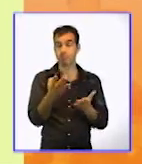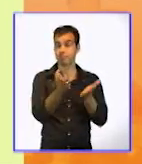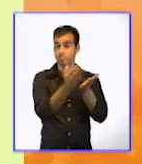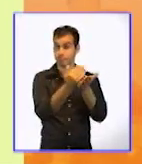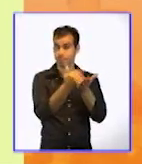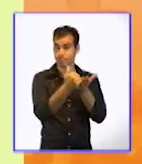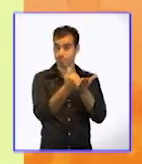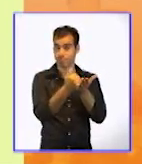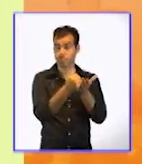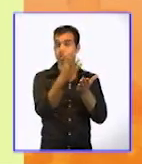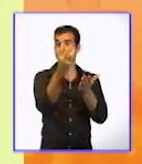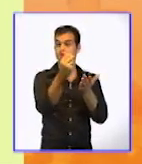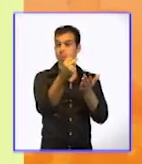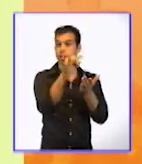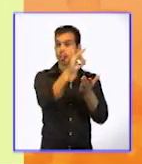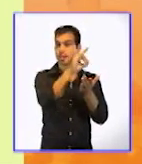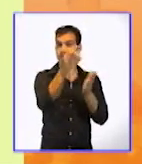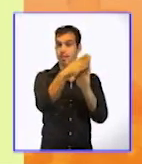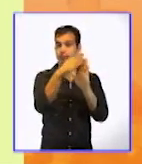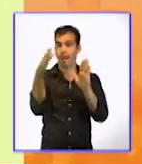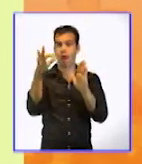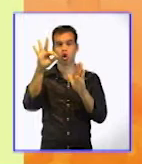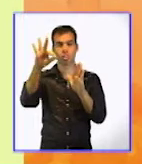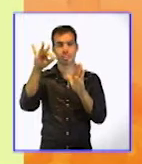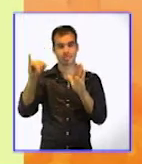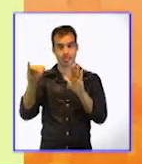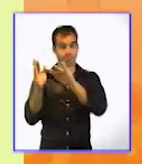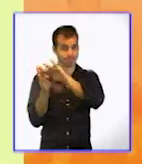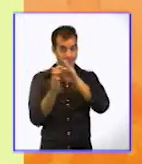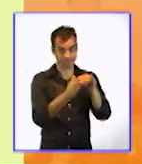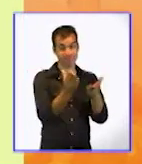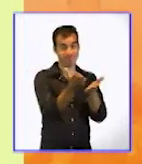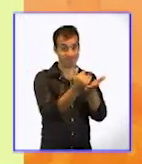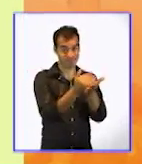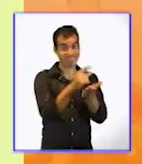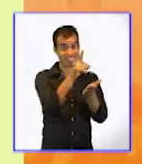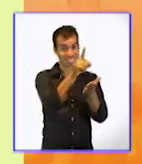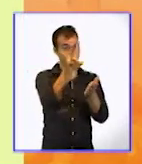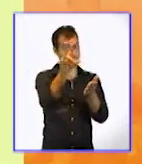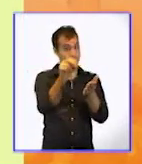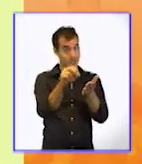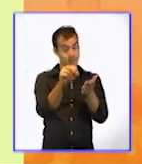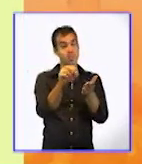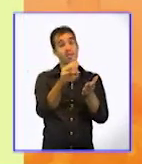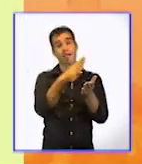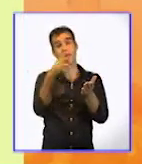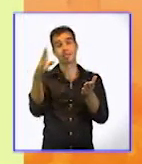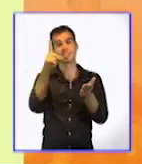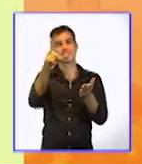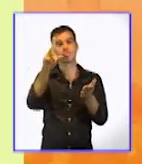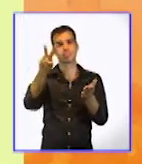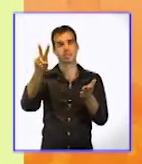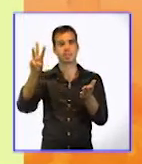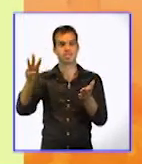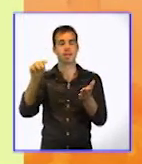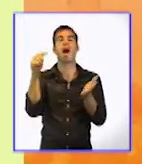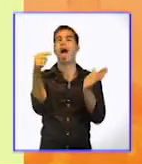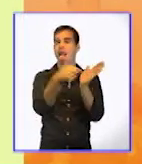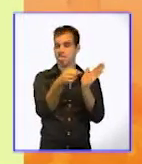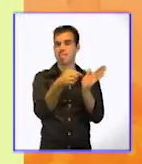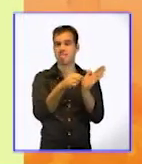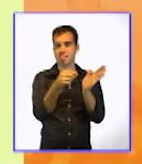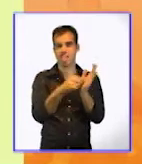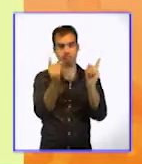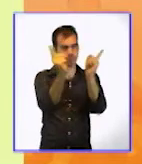viendo en el libro de texto la página 77 a la 86 y de la 120 a la